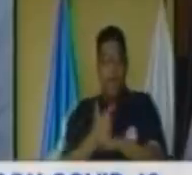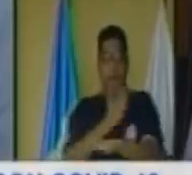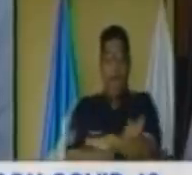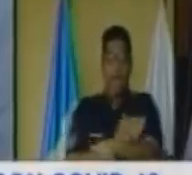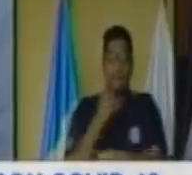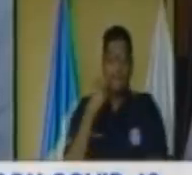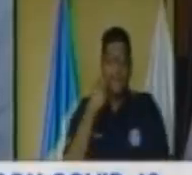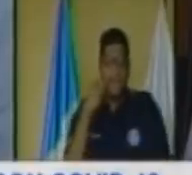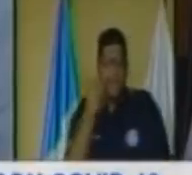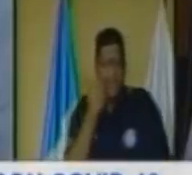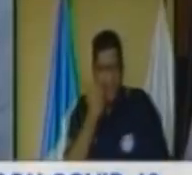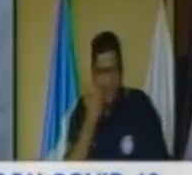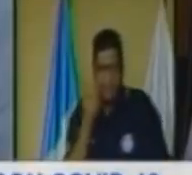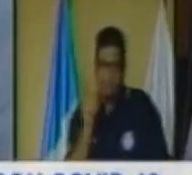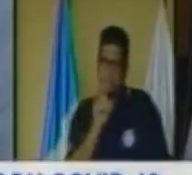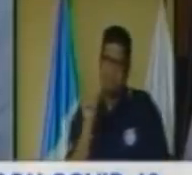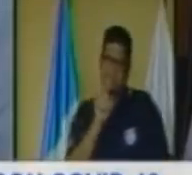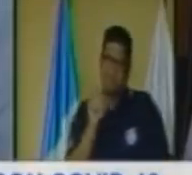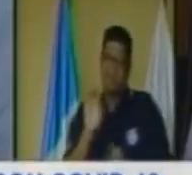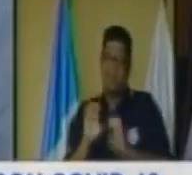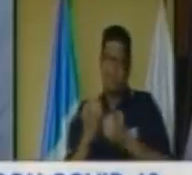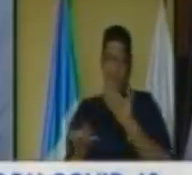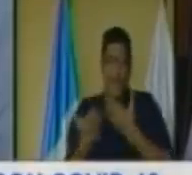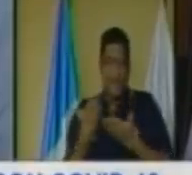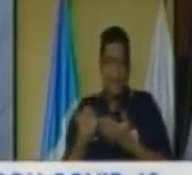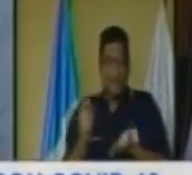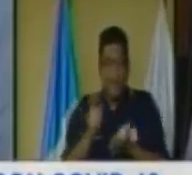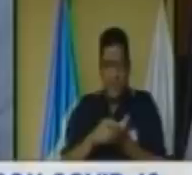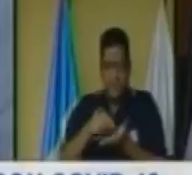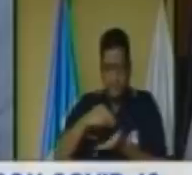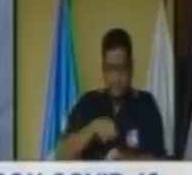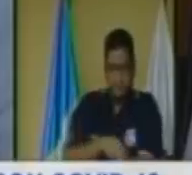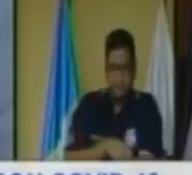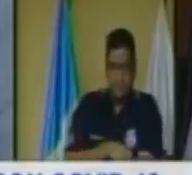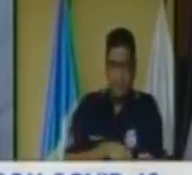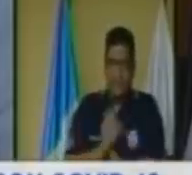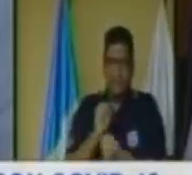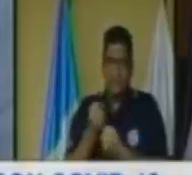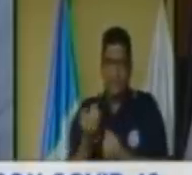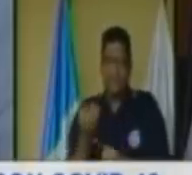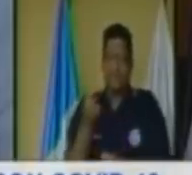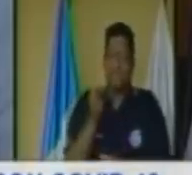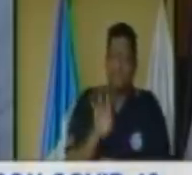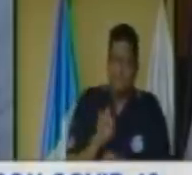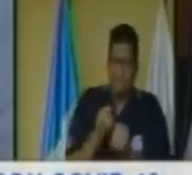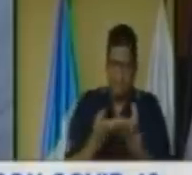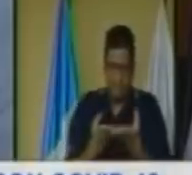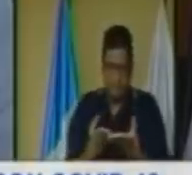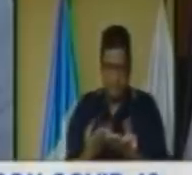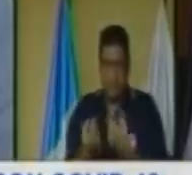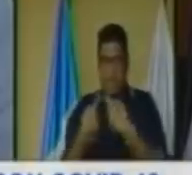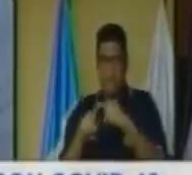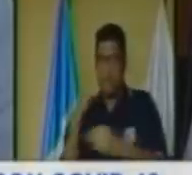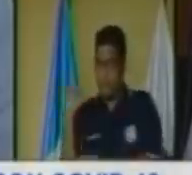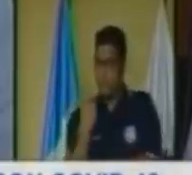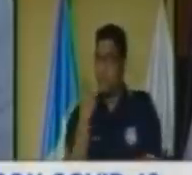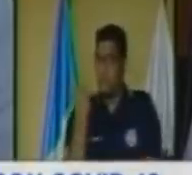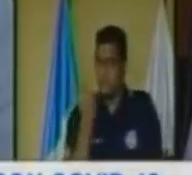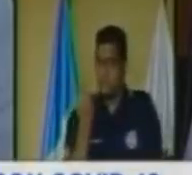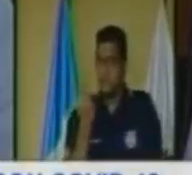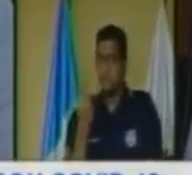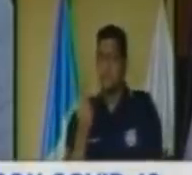rutina porque nos puede dar falsos positivos. Y la idea es que podamos detectar que efectivamente